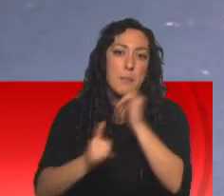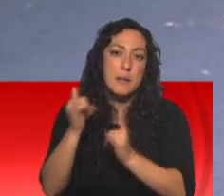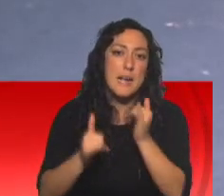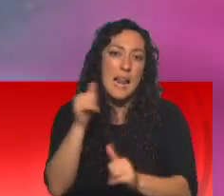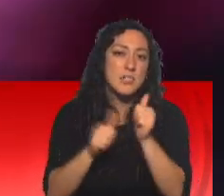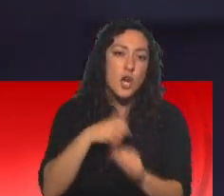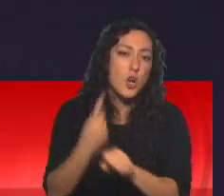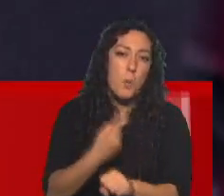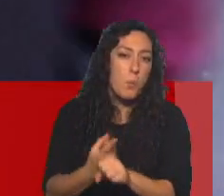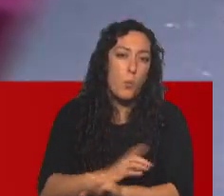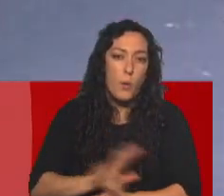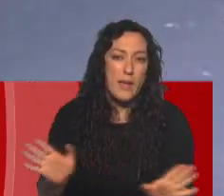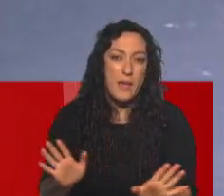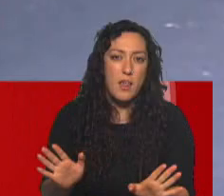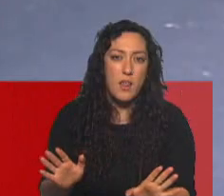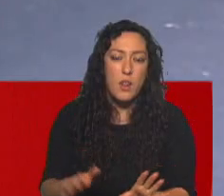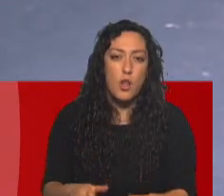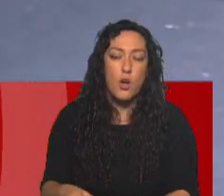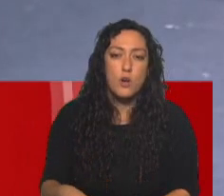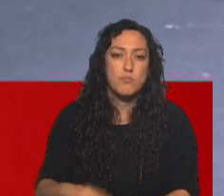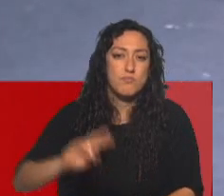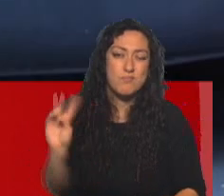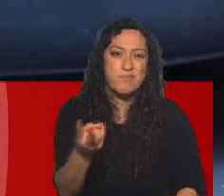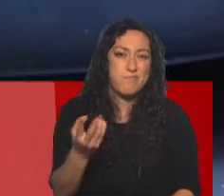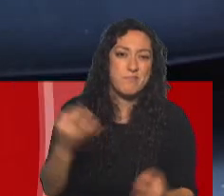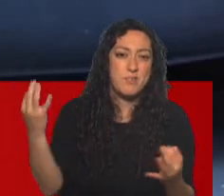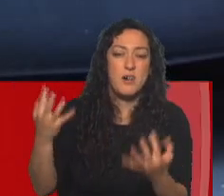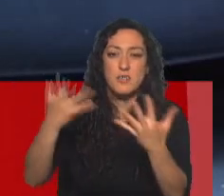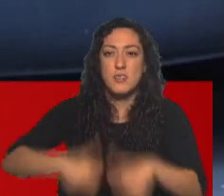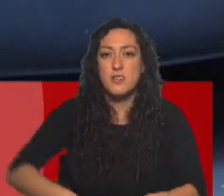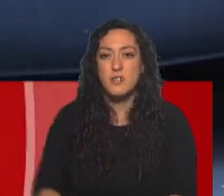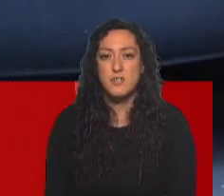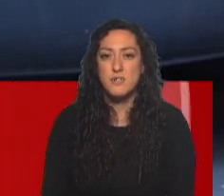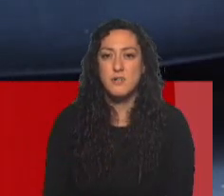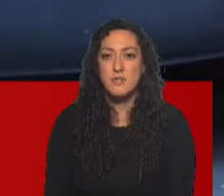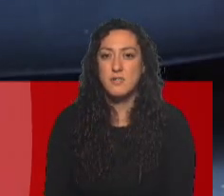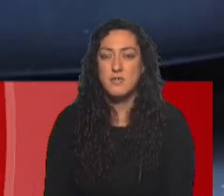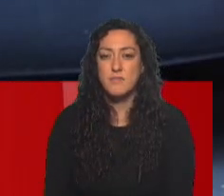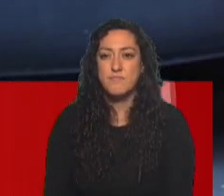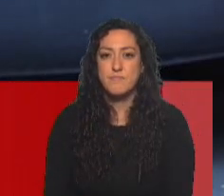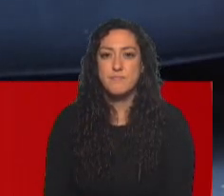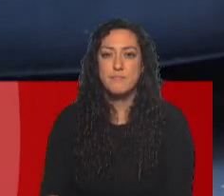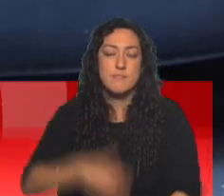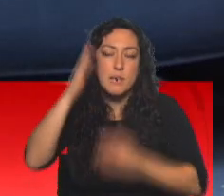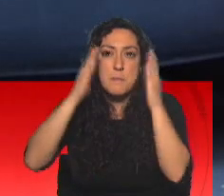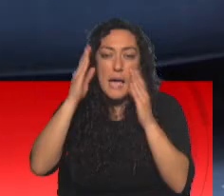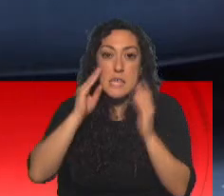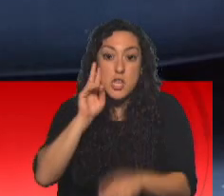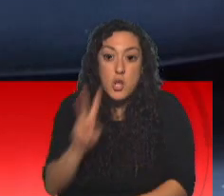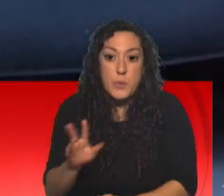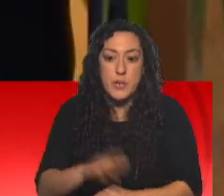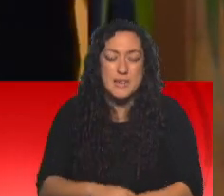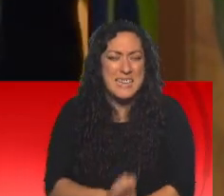lesiones. Lesiones incompatibles con la vida. Claro, sí, imaginamos el cuadro con el que se habrá encontrado Alberto.